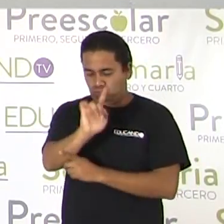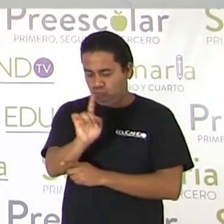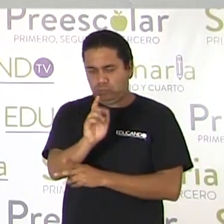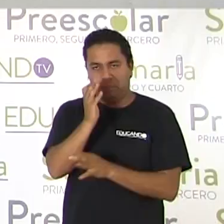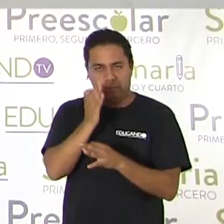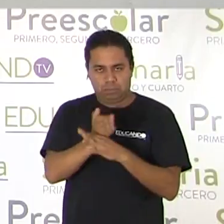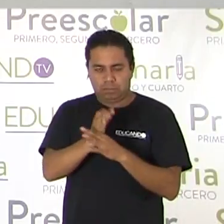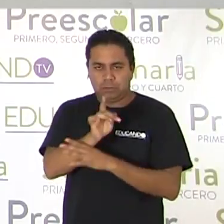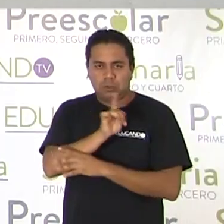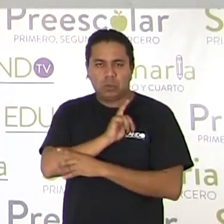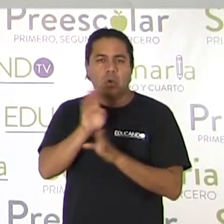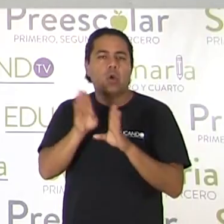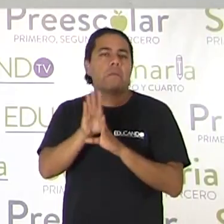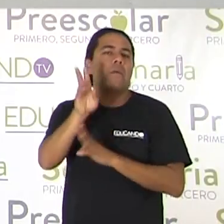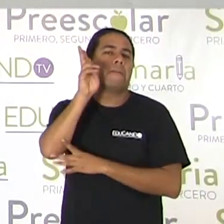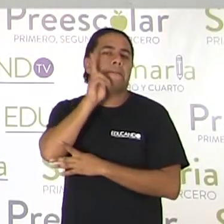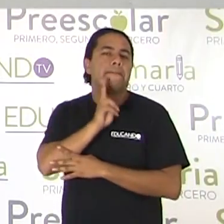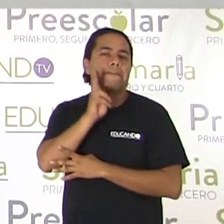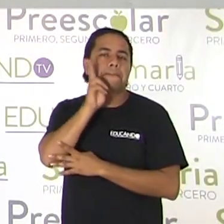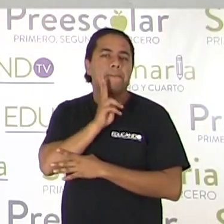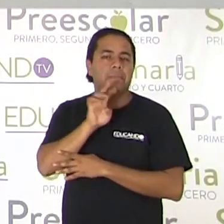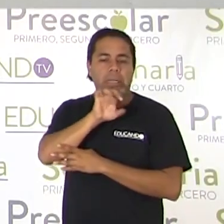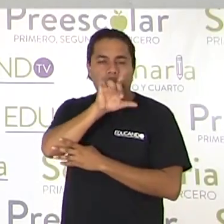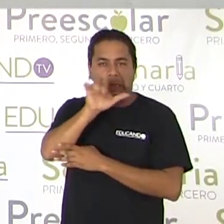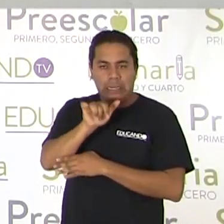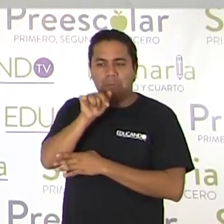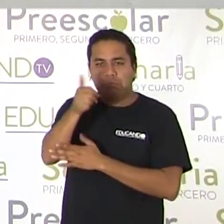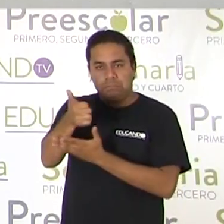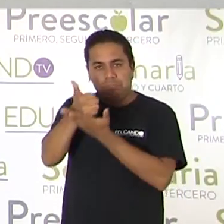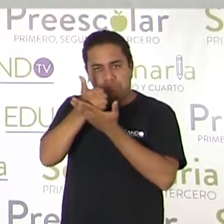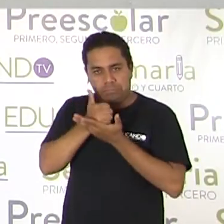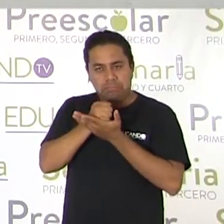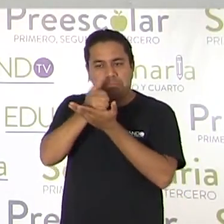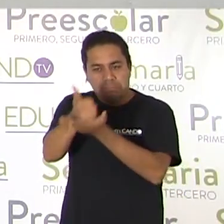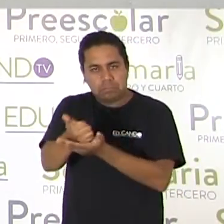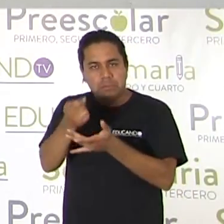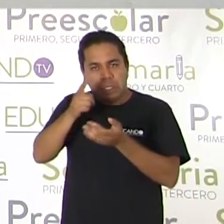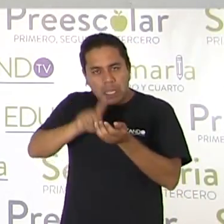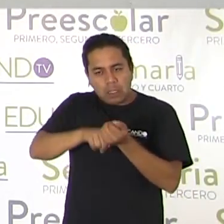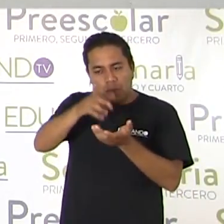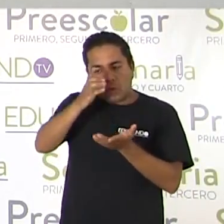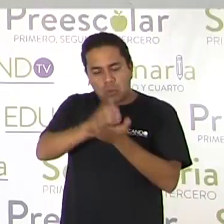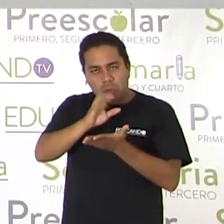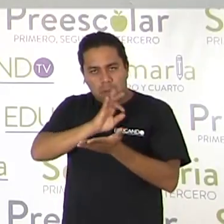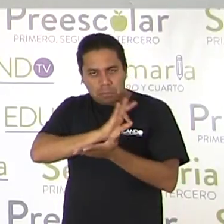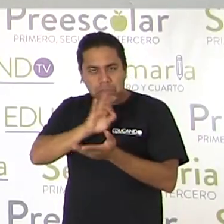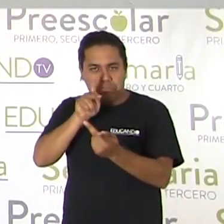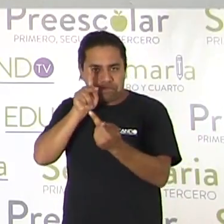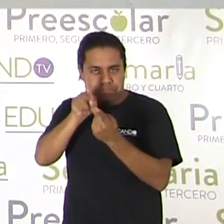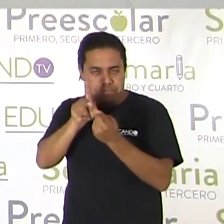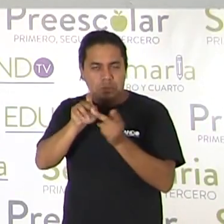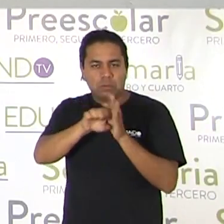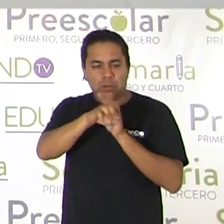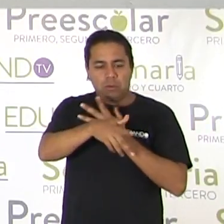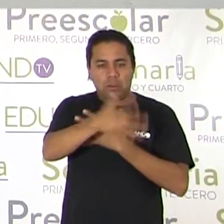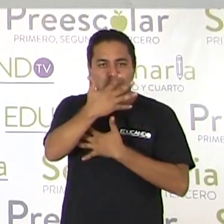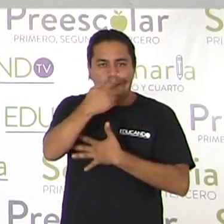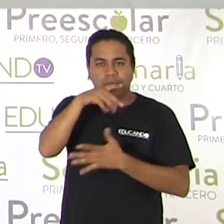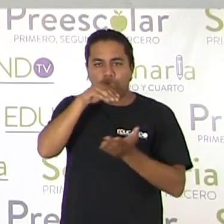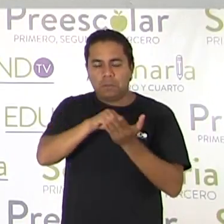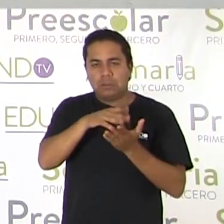nada más hacer una estimación que ya con tu apoyo y el desarrollo de tus algoritmos en tu libreta podemos hacer. Entonces, si en 15 kilómetros se lleva